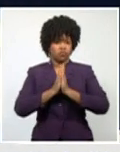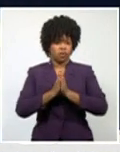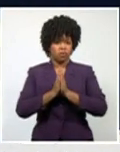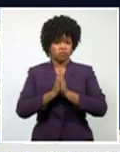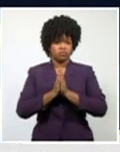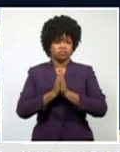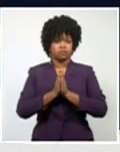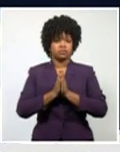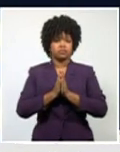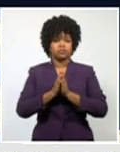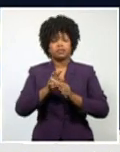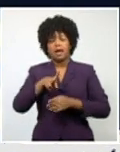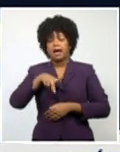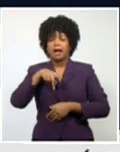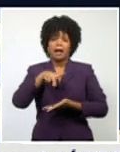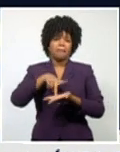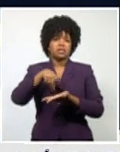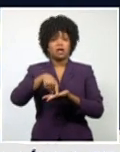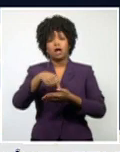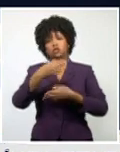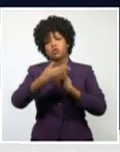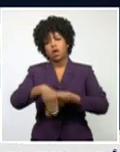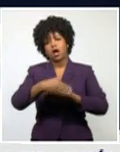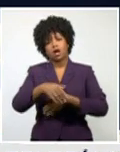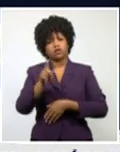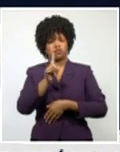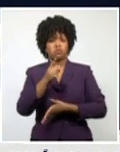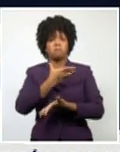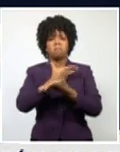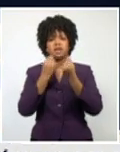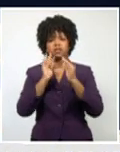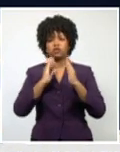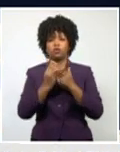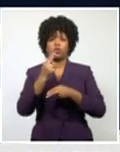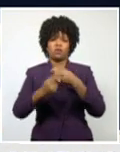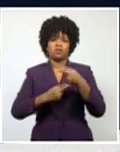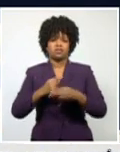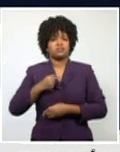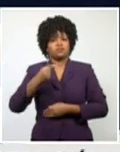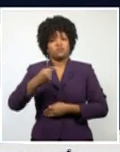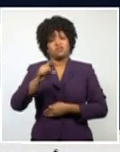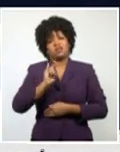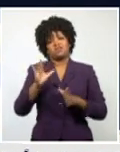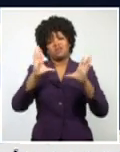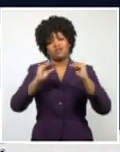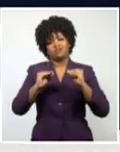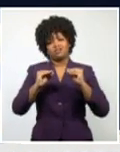ya caminando, lo que construyen con las manos todos los días a las 9 de la noche. O sea,